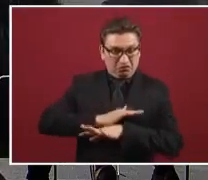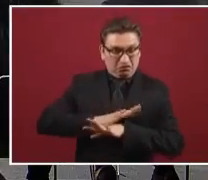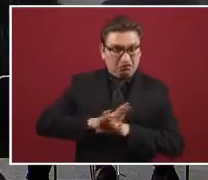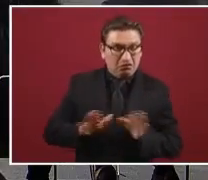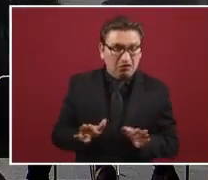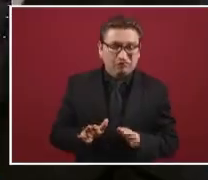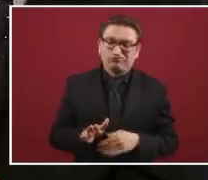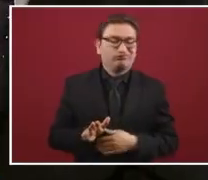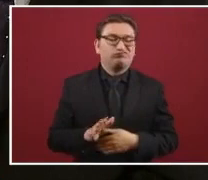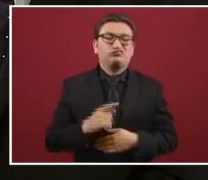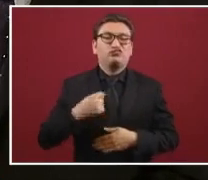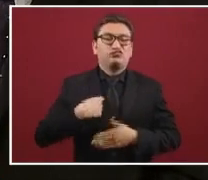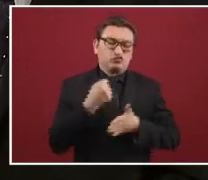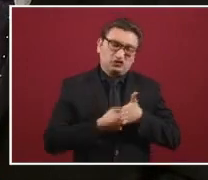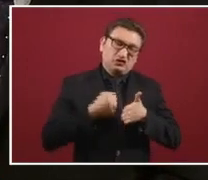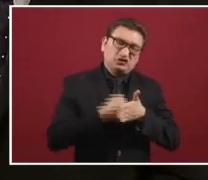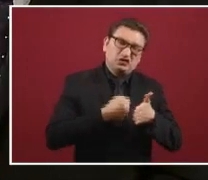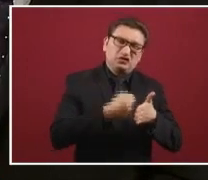decía yo,